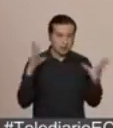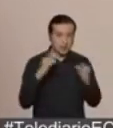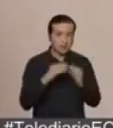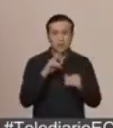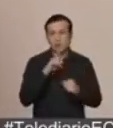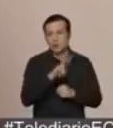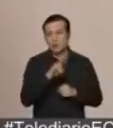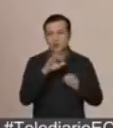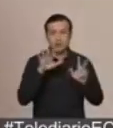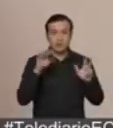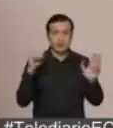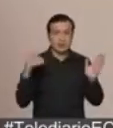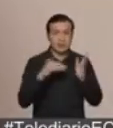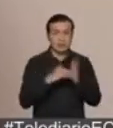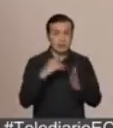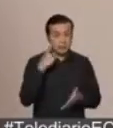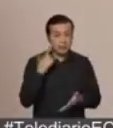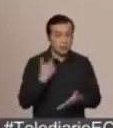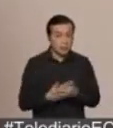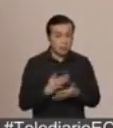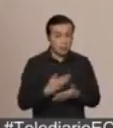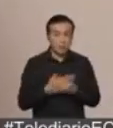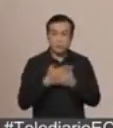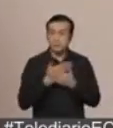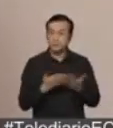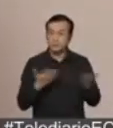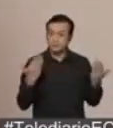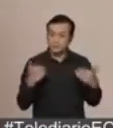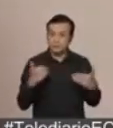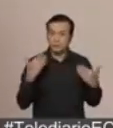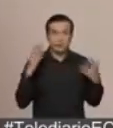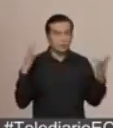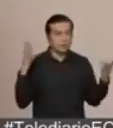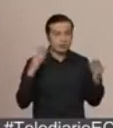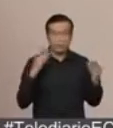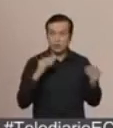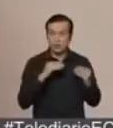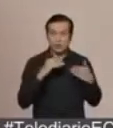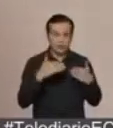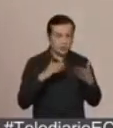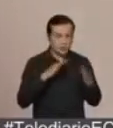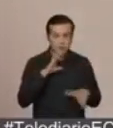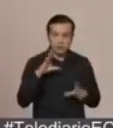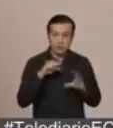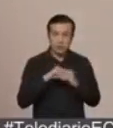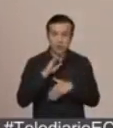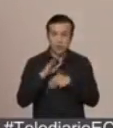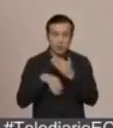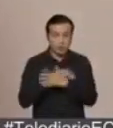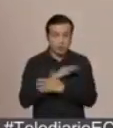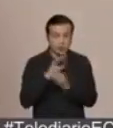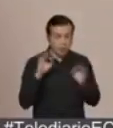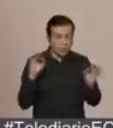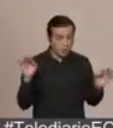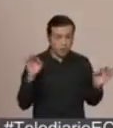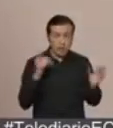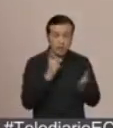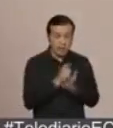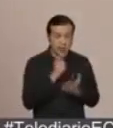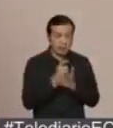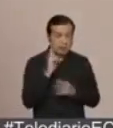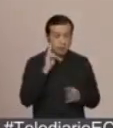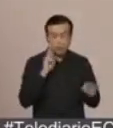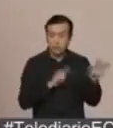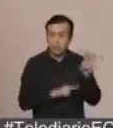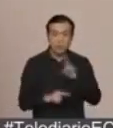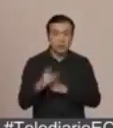de 280 mil muestras entre el contenedor, entre los empaques externos, internos y el mismo camarón.